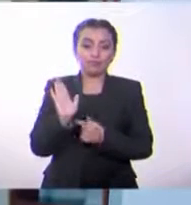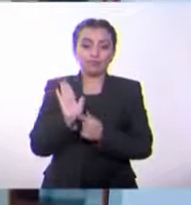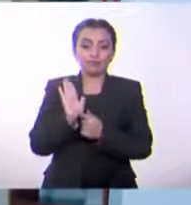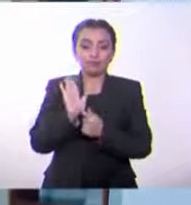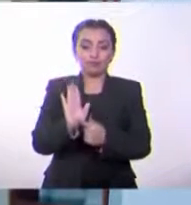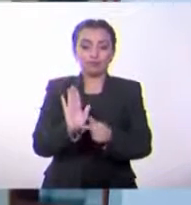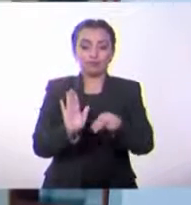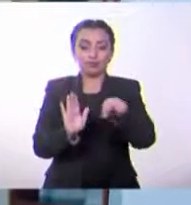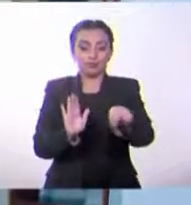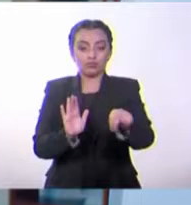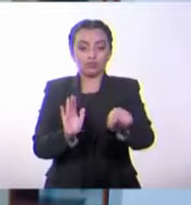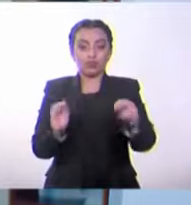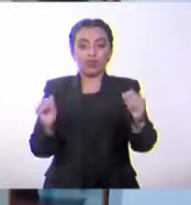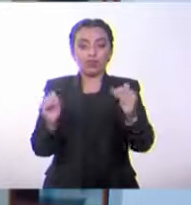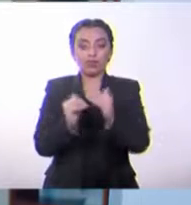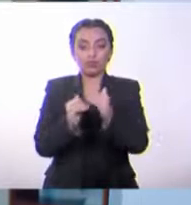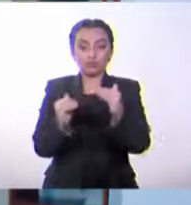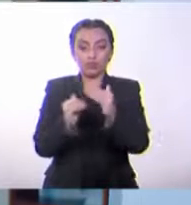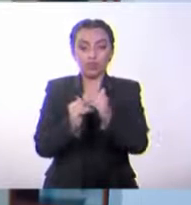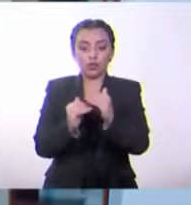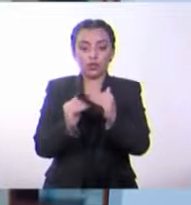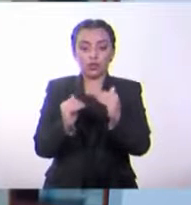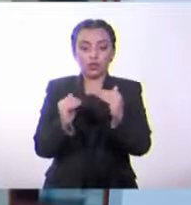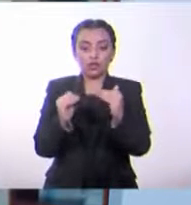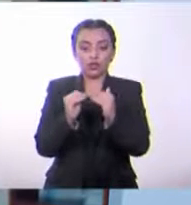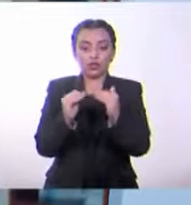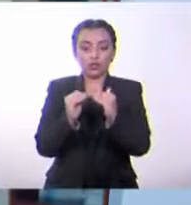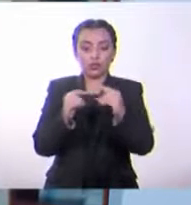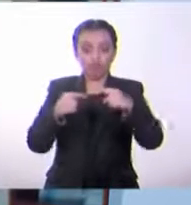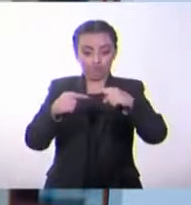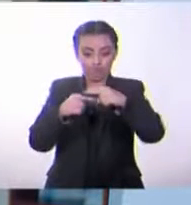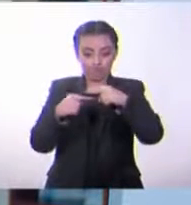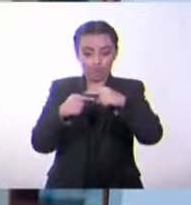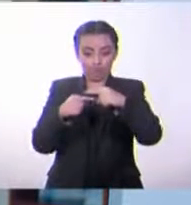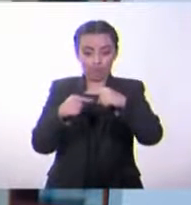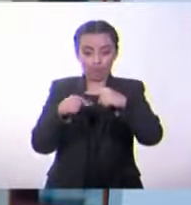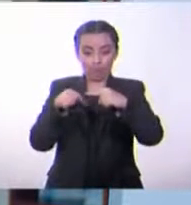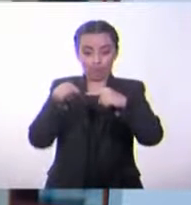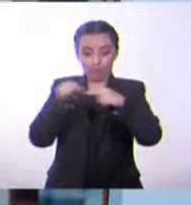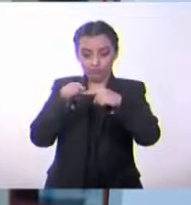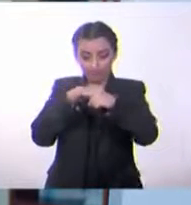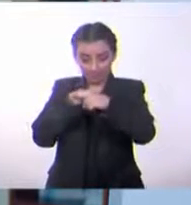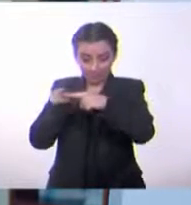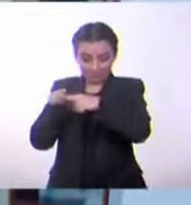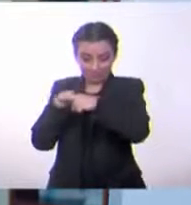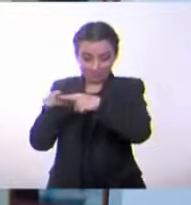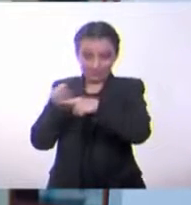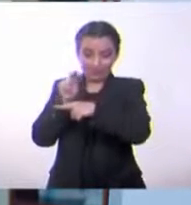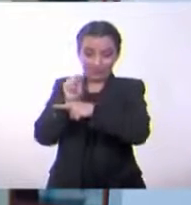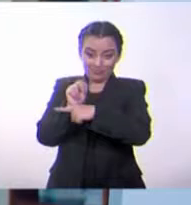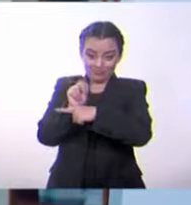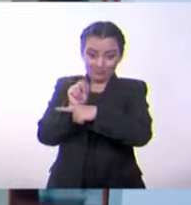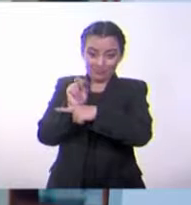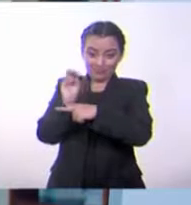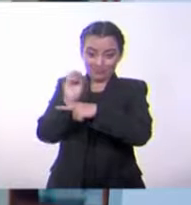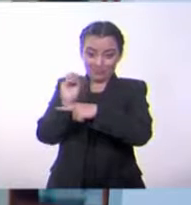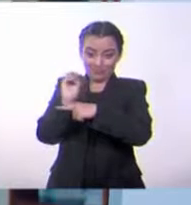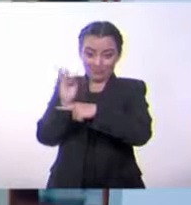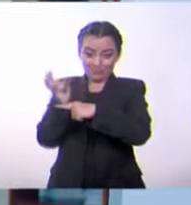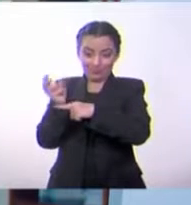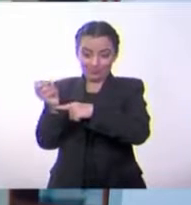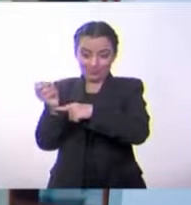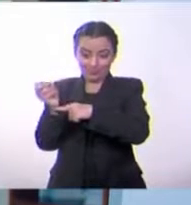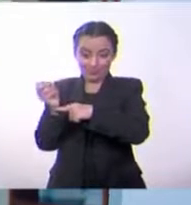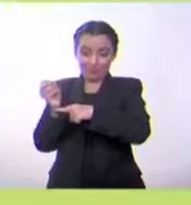normalidad es igual a la cantidad de equivalentes entre los litros de